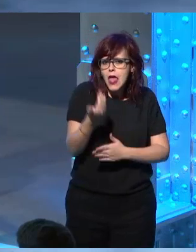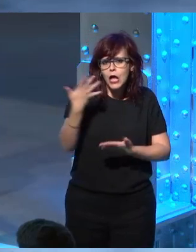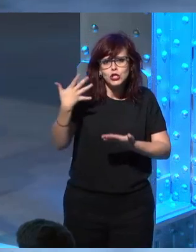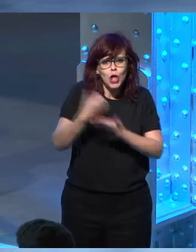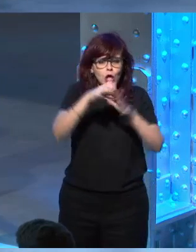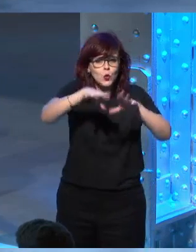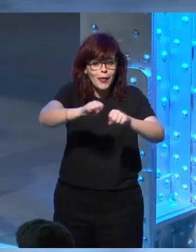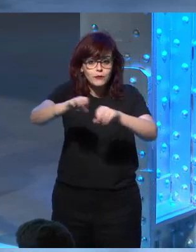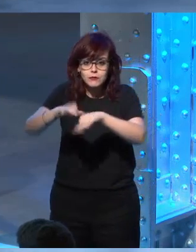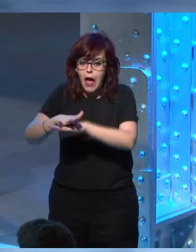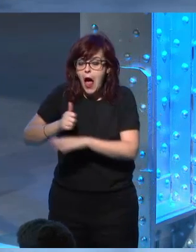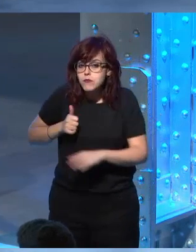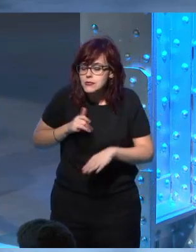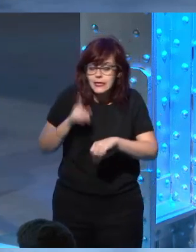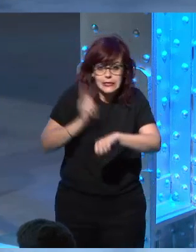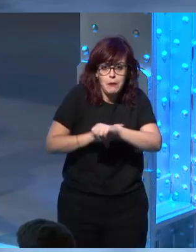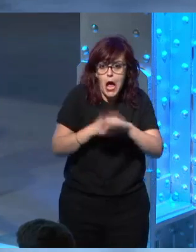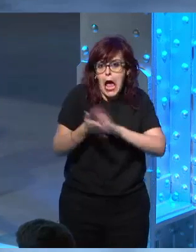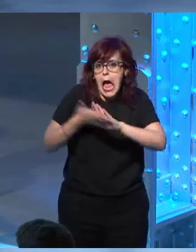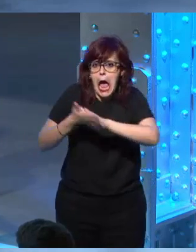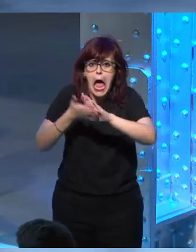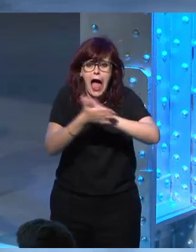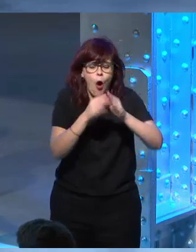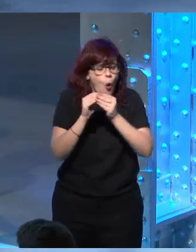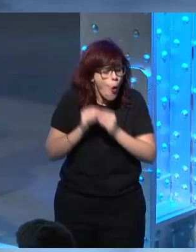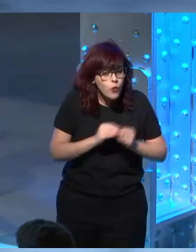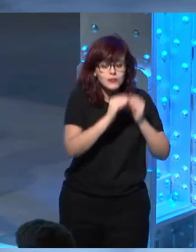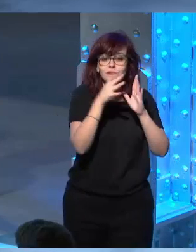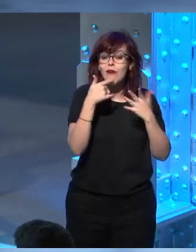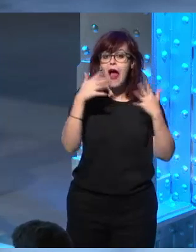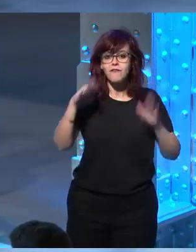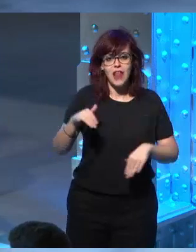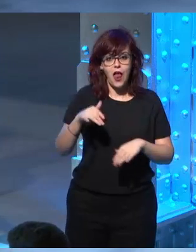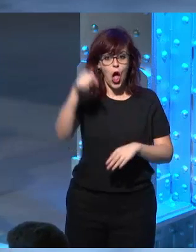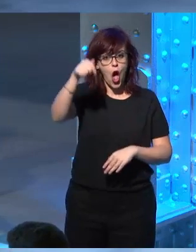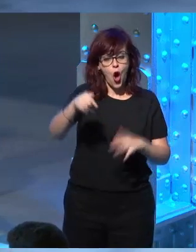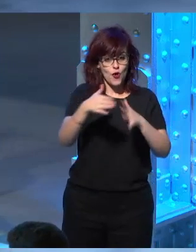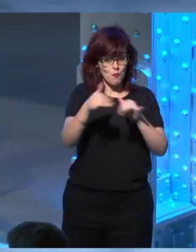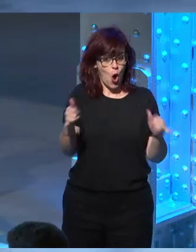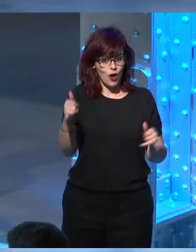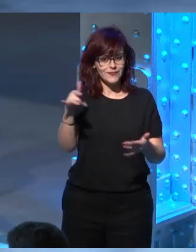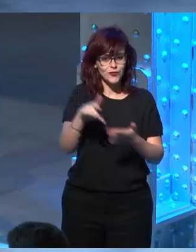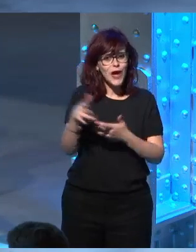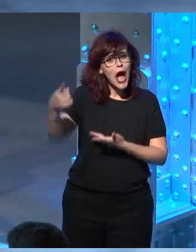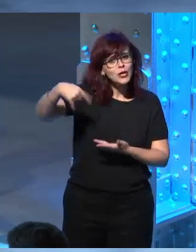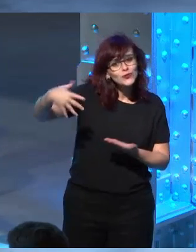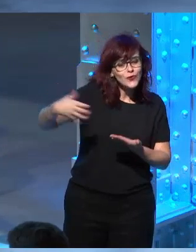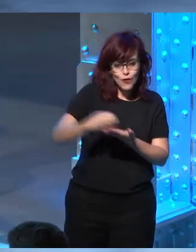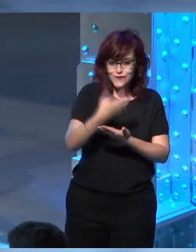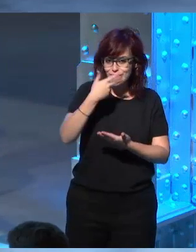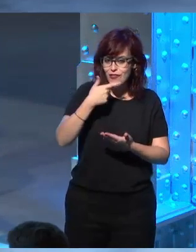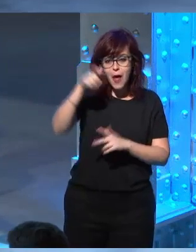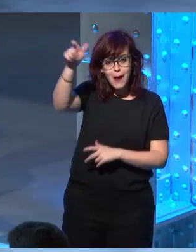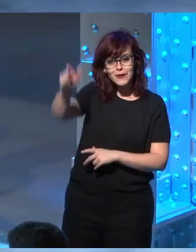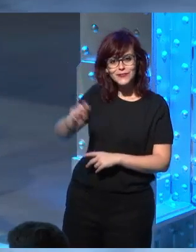cosas de las que hablar, que teníais muchas cosas en común y se llegó así a este acto en el que todos ellos además tienen muchas ganas de conocer a otra